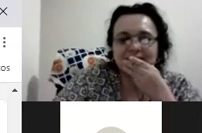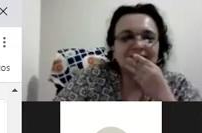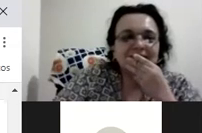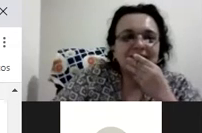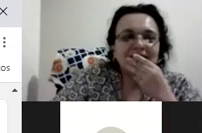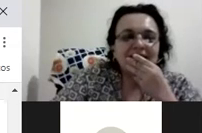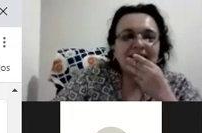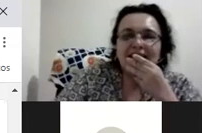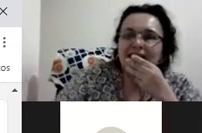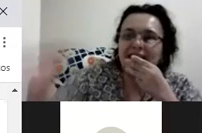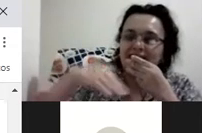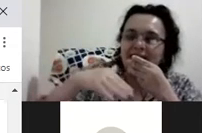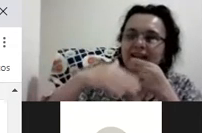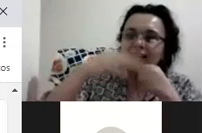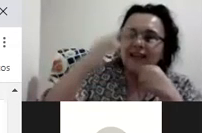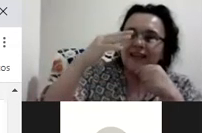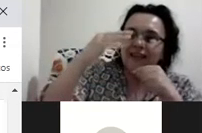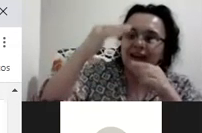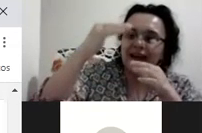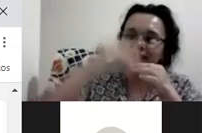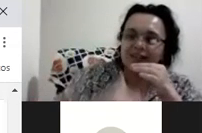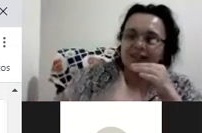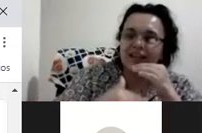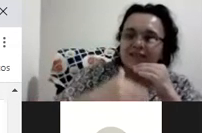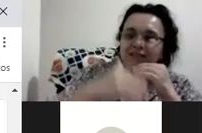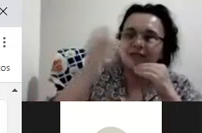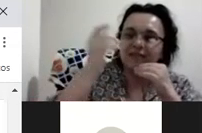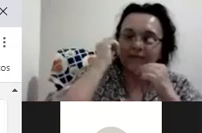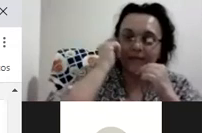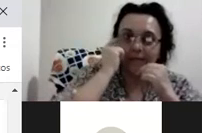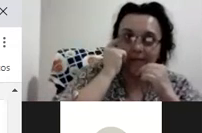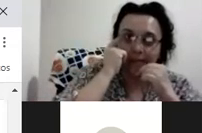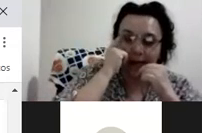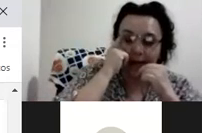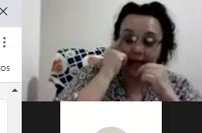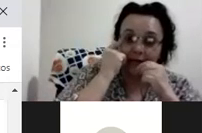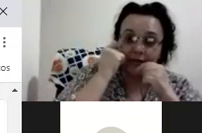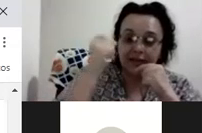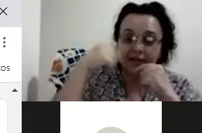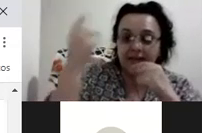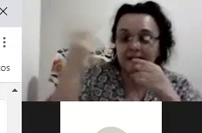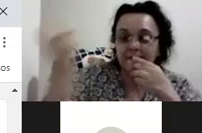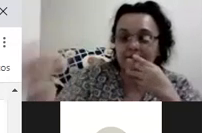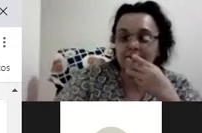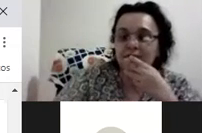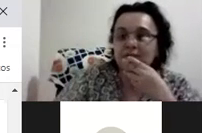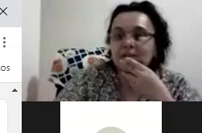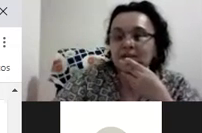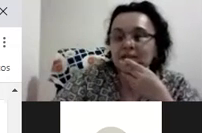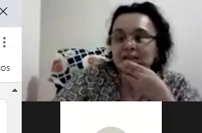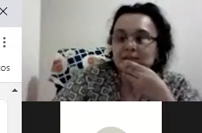despedirnos. Y les quedan las letras de las canciones para que ustedes sigan